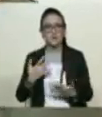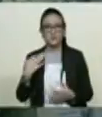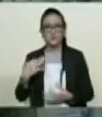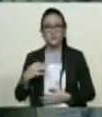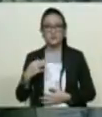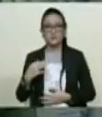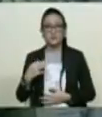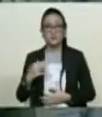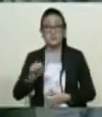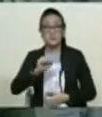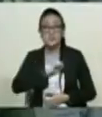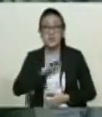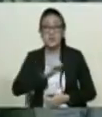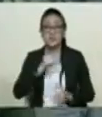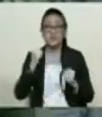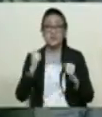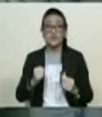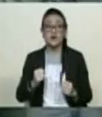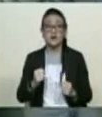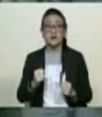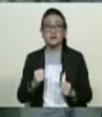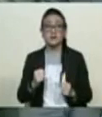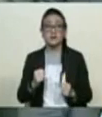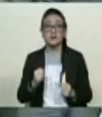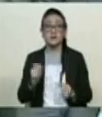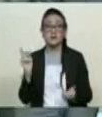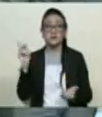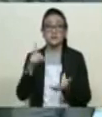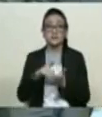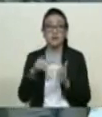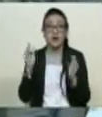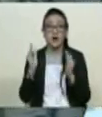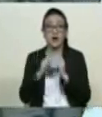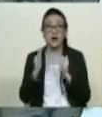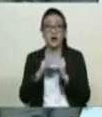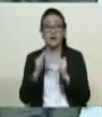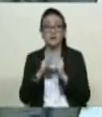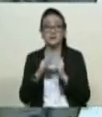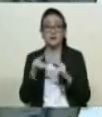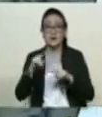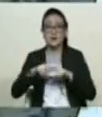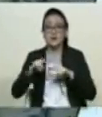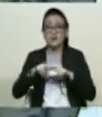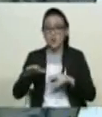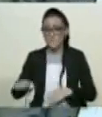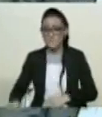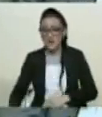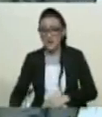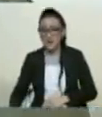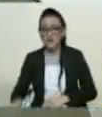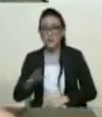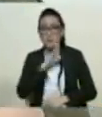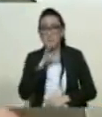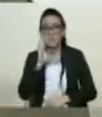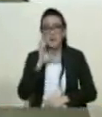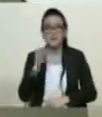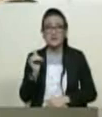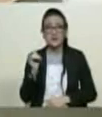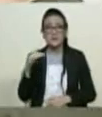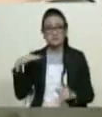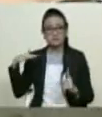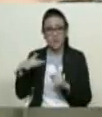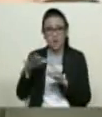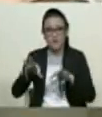estaba aterrorizada. Y fueron hasta su casa, donde ahí estaba su niño pequeño, estaba su madre. Atacaron